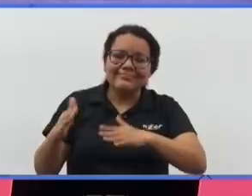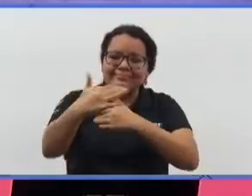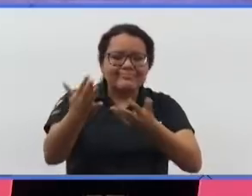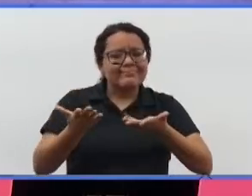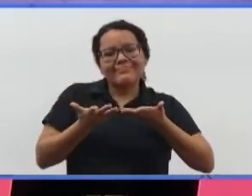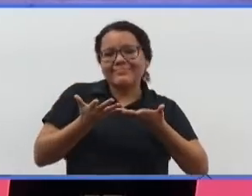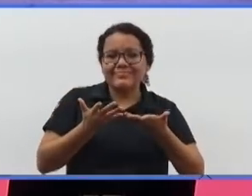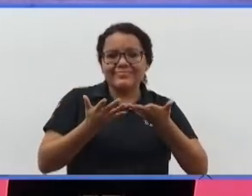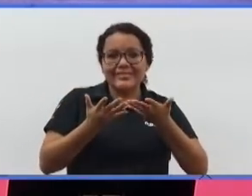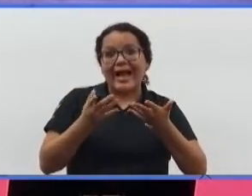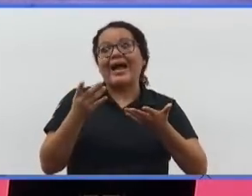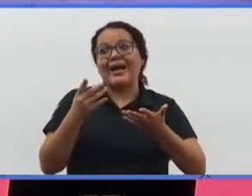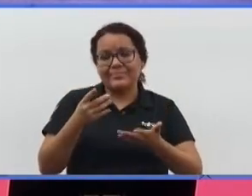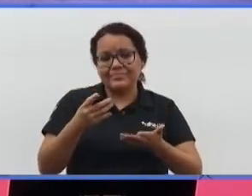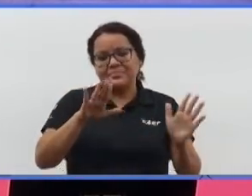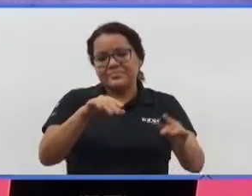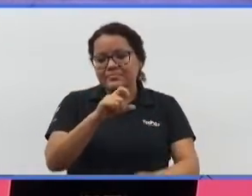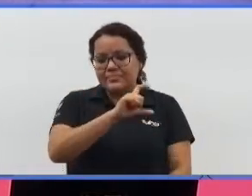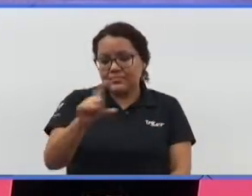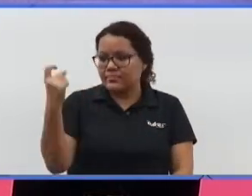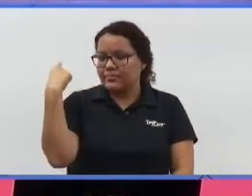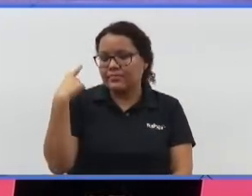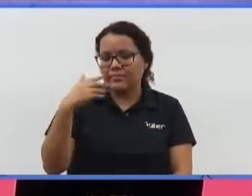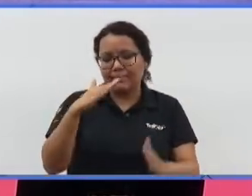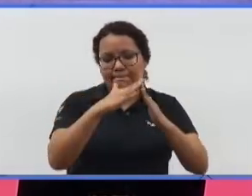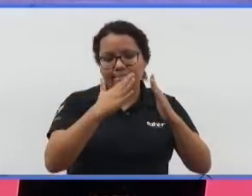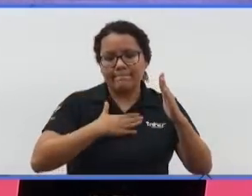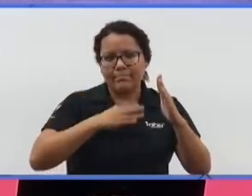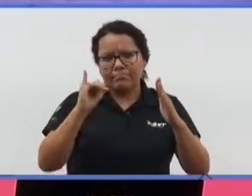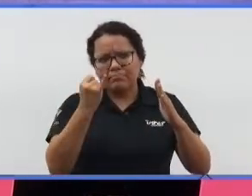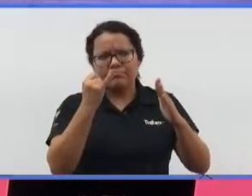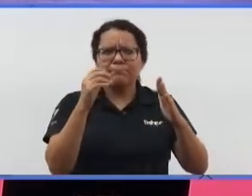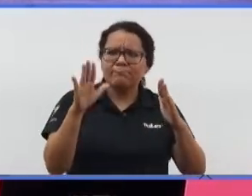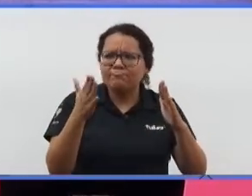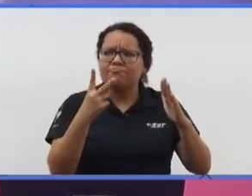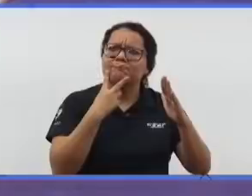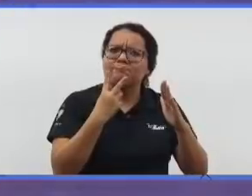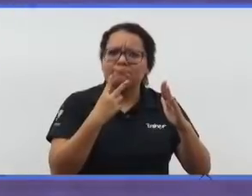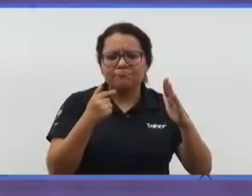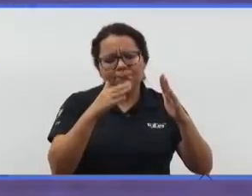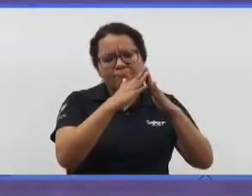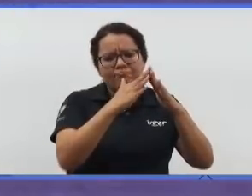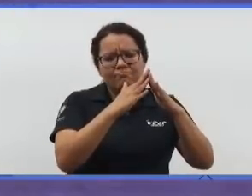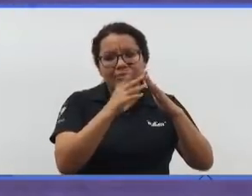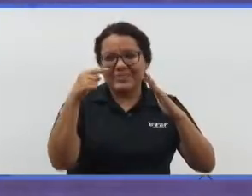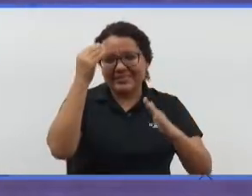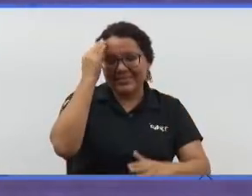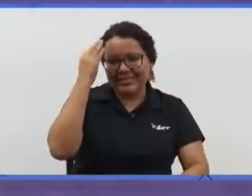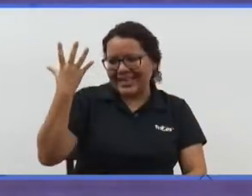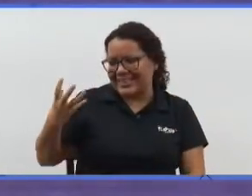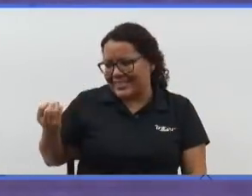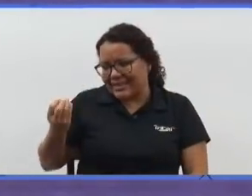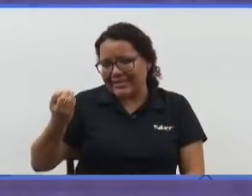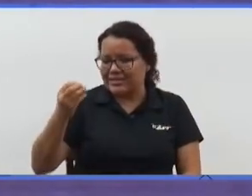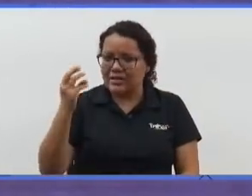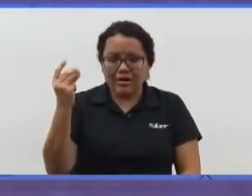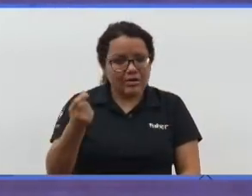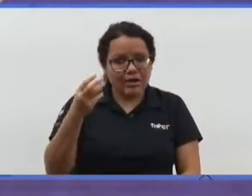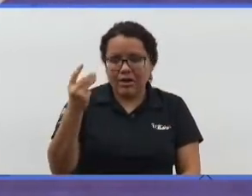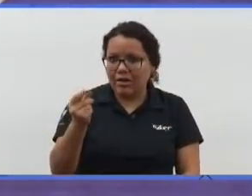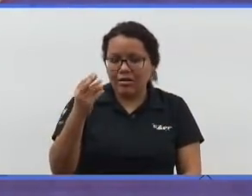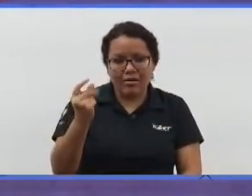alguien preparo algo esta semana llegamos a la casa el día jueves o el día viernes en los días aquí son bien acelerados esta semana pasó